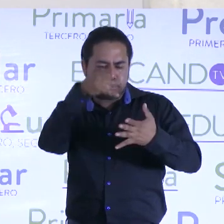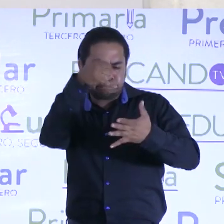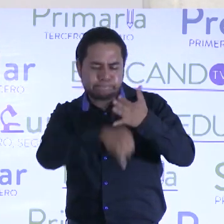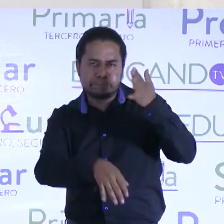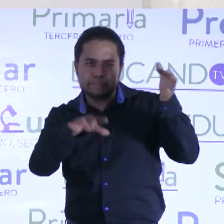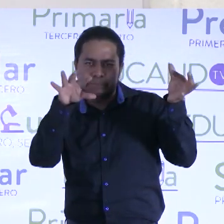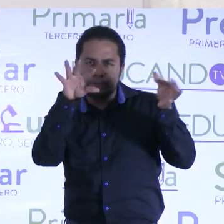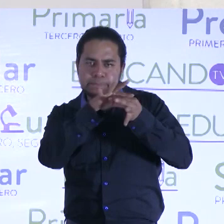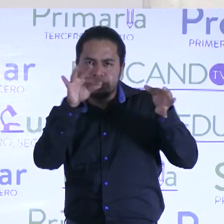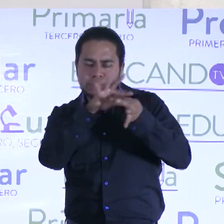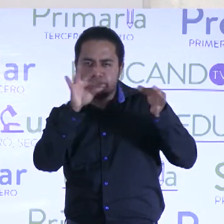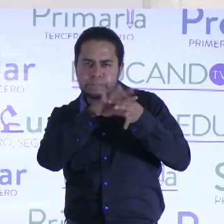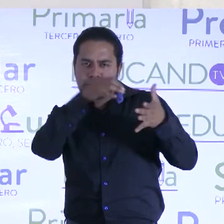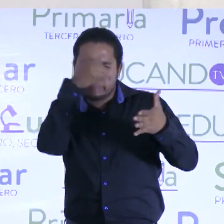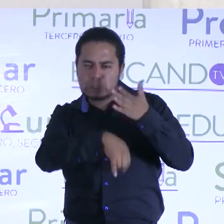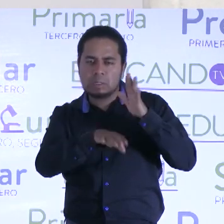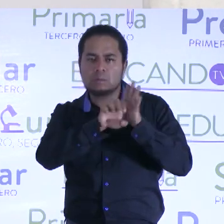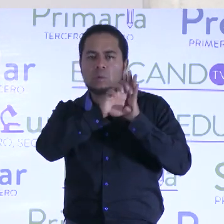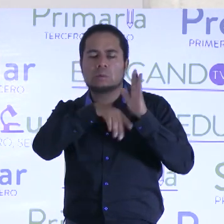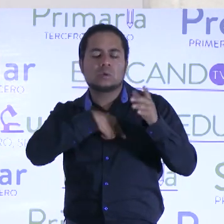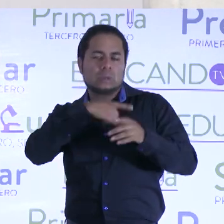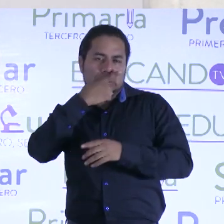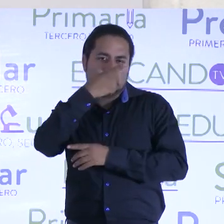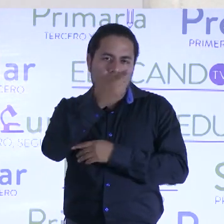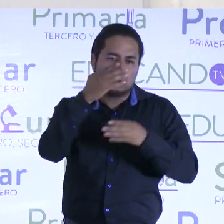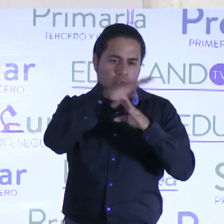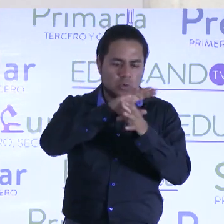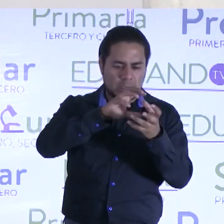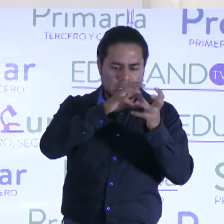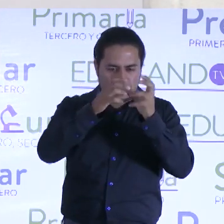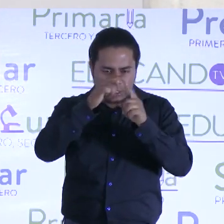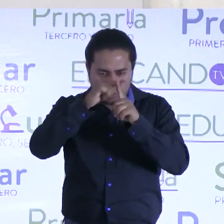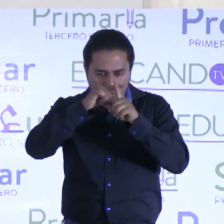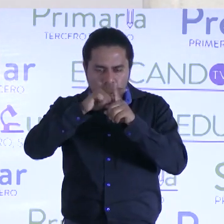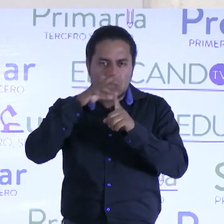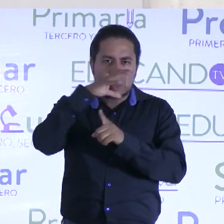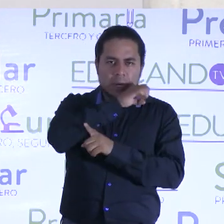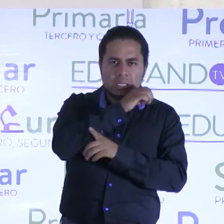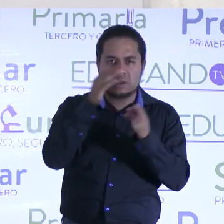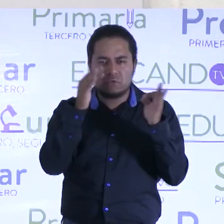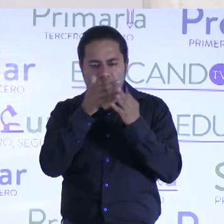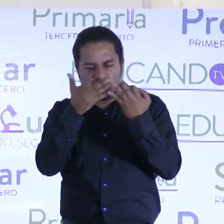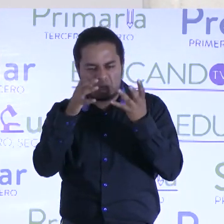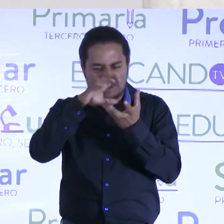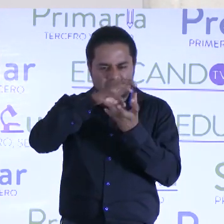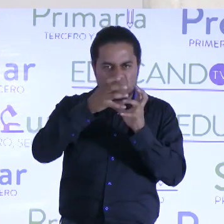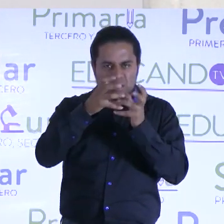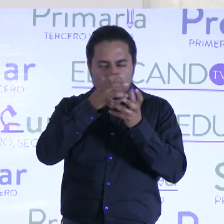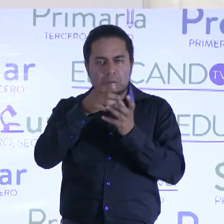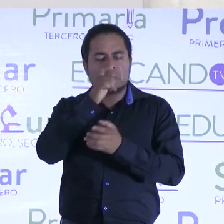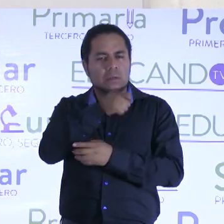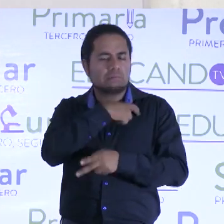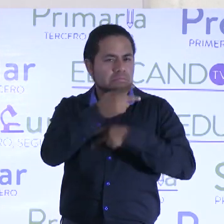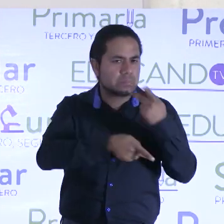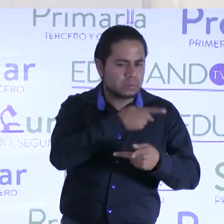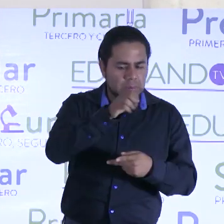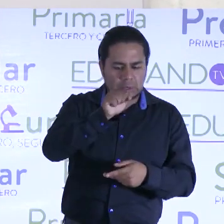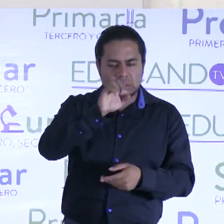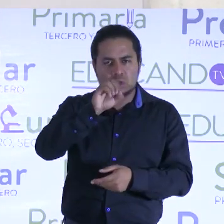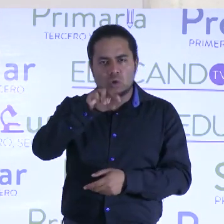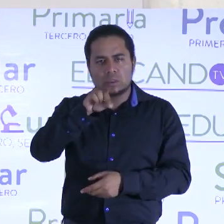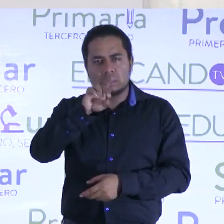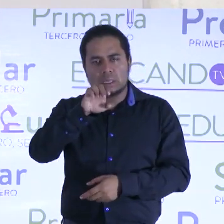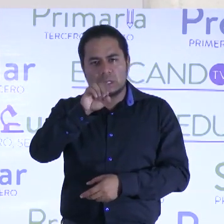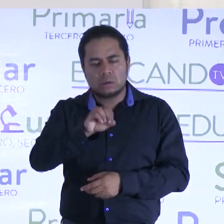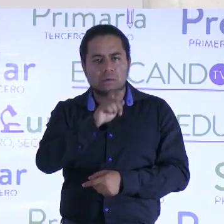respuesta. Por ejemplo, si nosotros le hablamos, ¿qué opina del cambio climático? La pregunta de sondeo puede